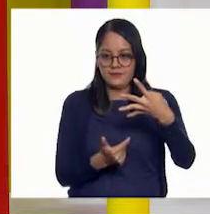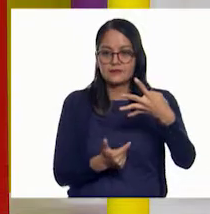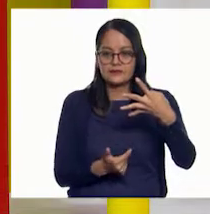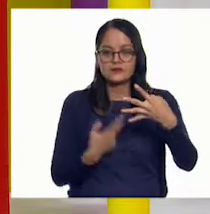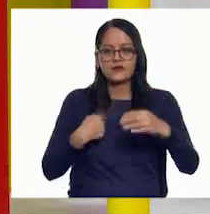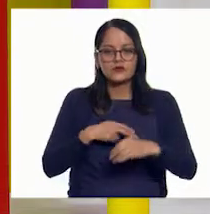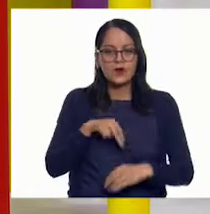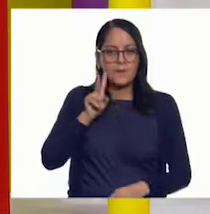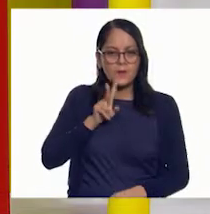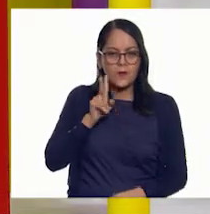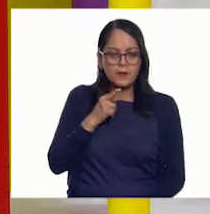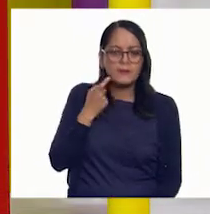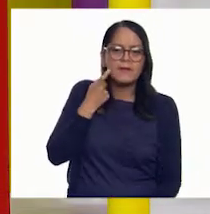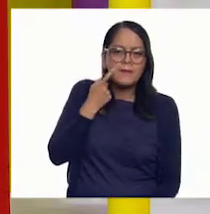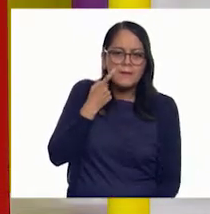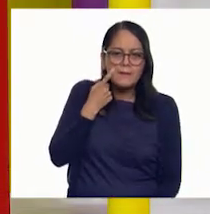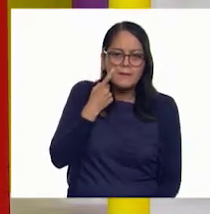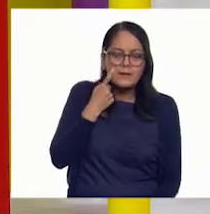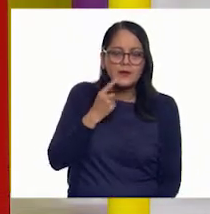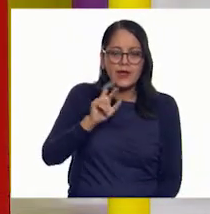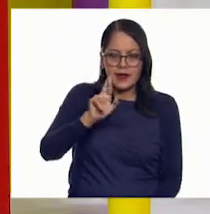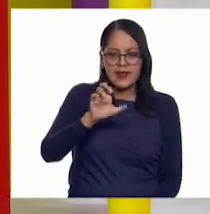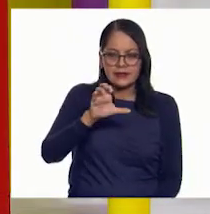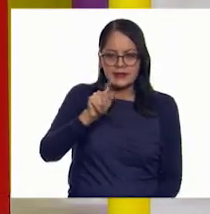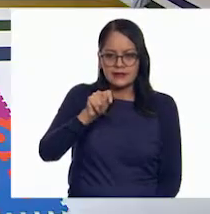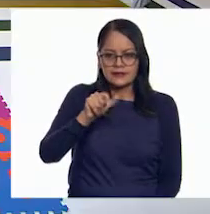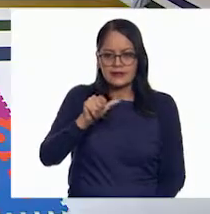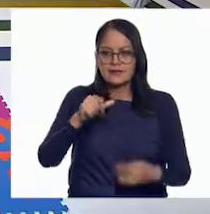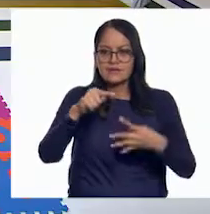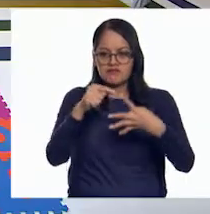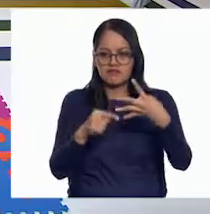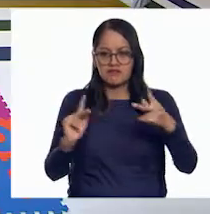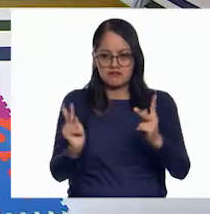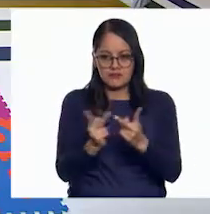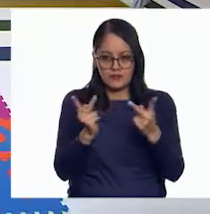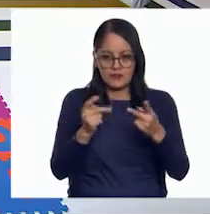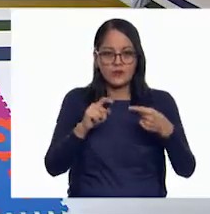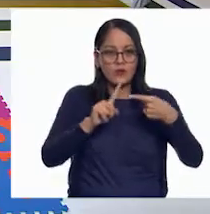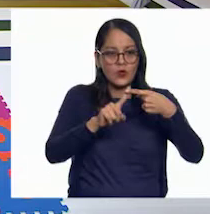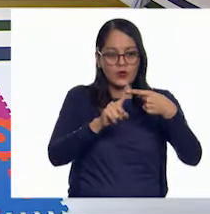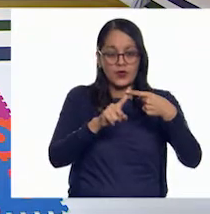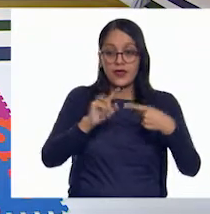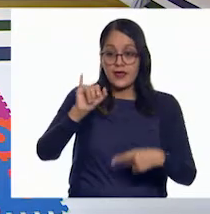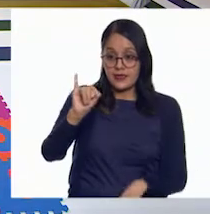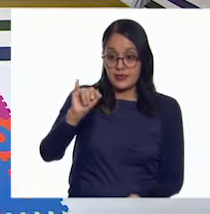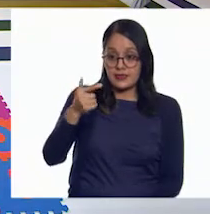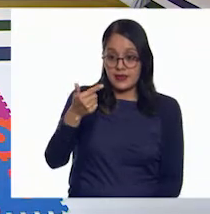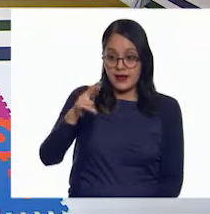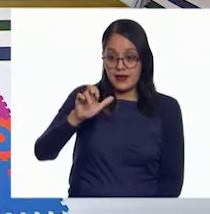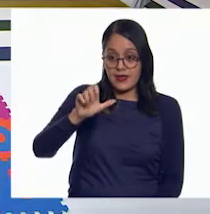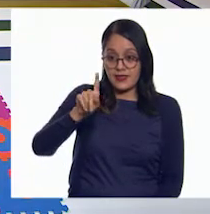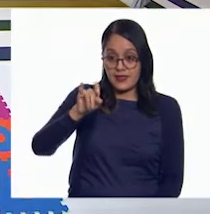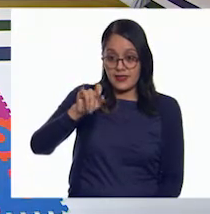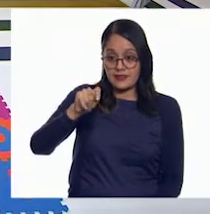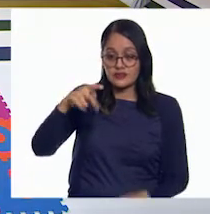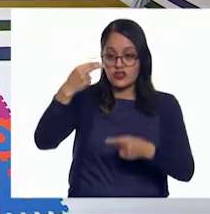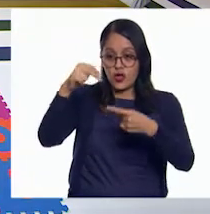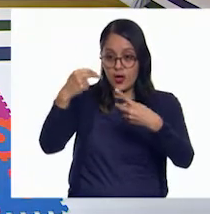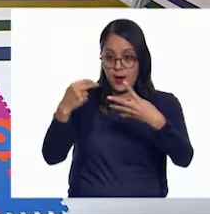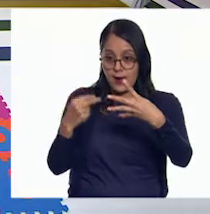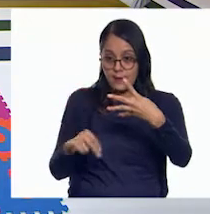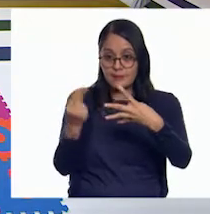podemos comprobar que nuestra receta cumple con los siguientes requisitos. Menciona los ingredientes necesarios. Sí, nuestra receta los